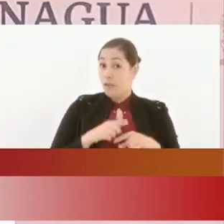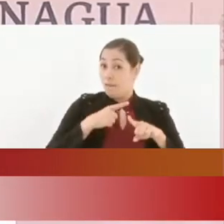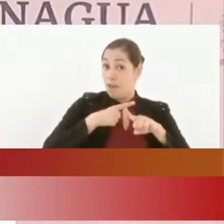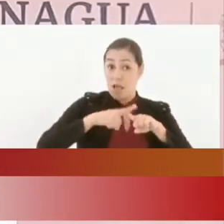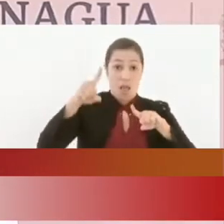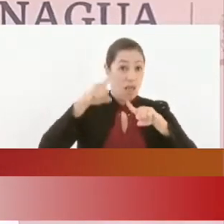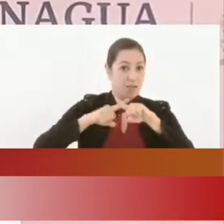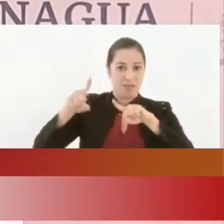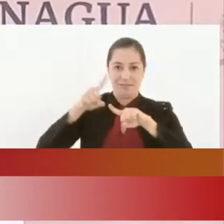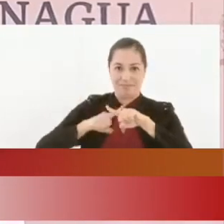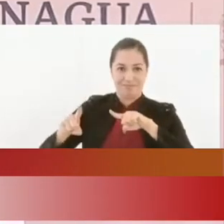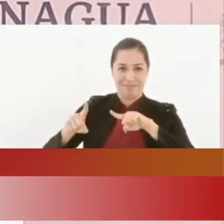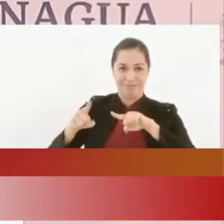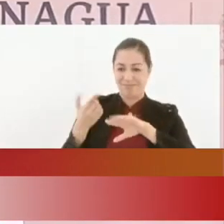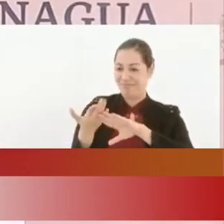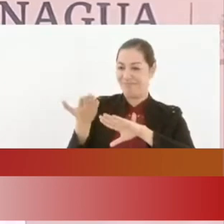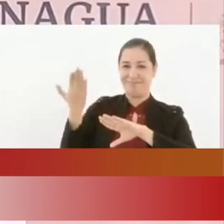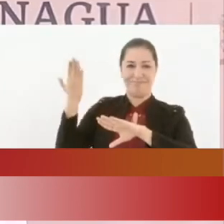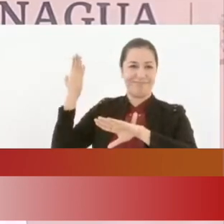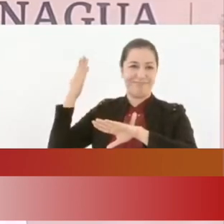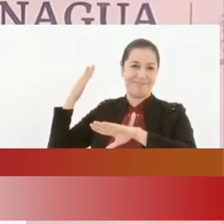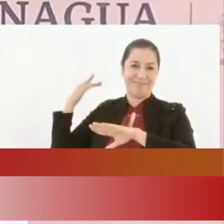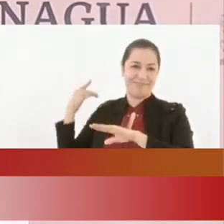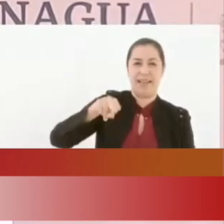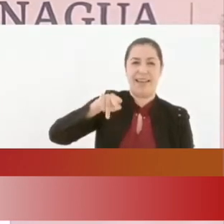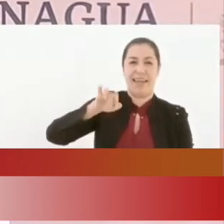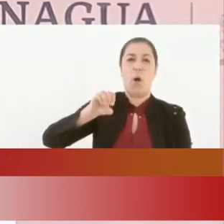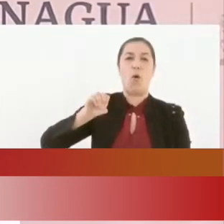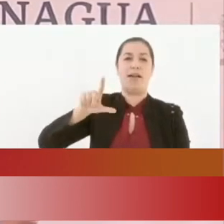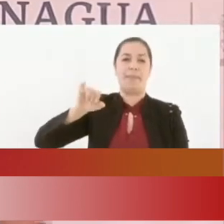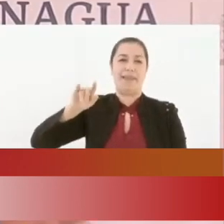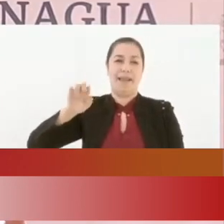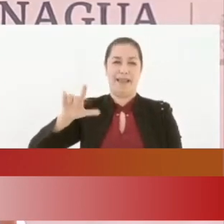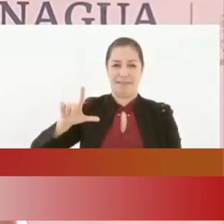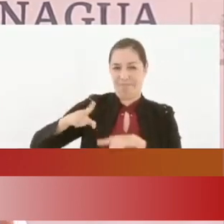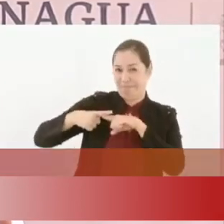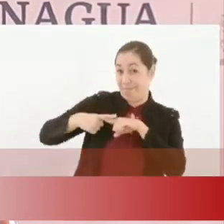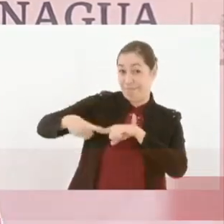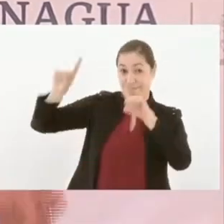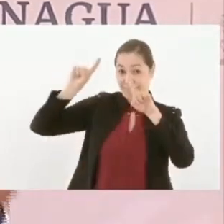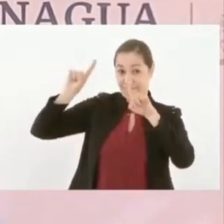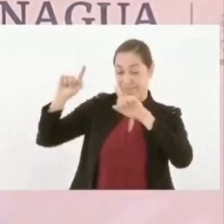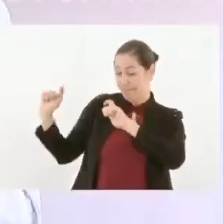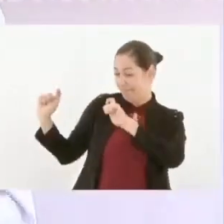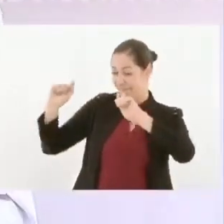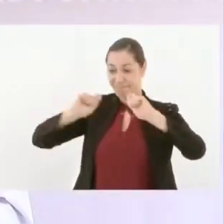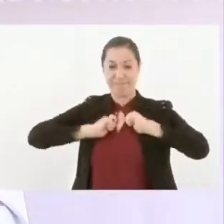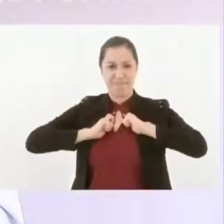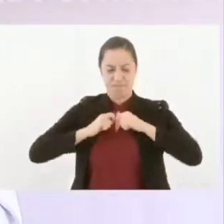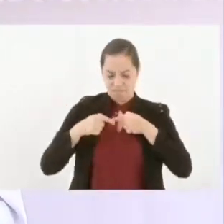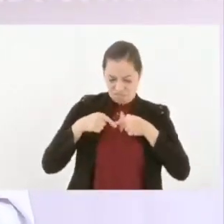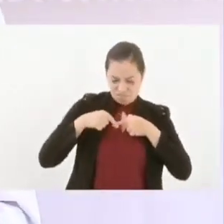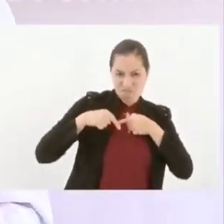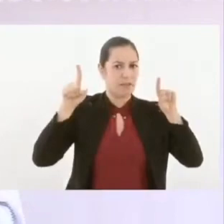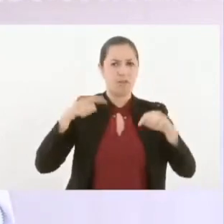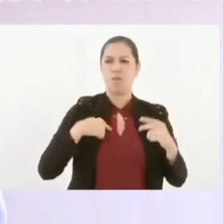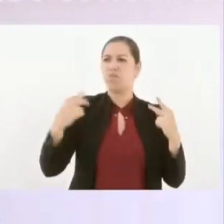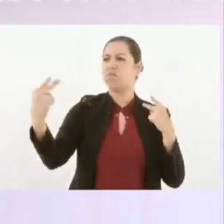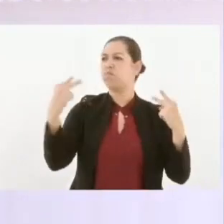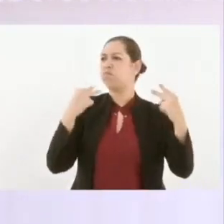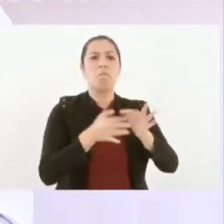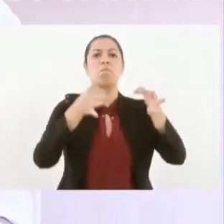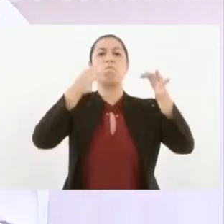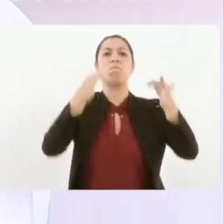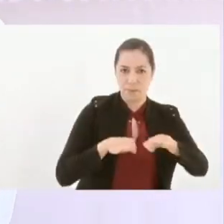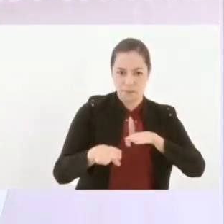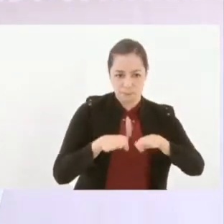distinta a la fórmula aplicada durante el periodo neoliberal, y ya se demostró que nuestra fórmula